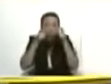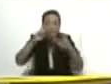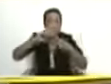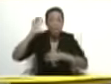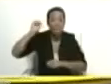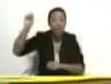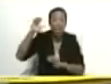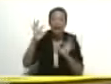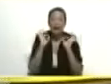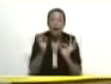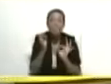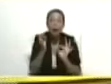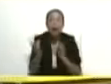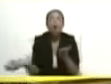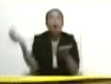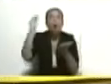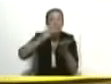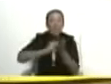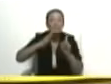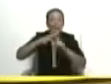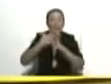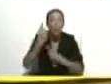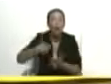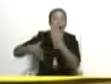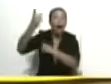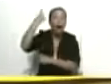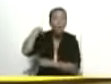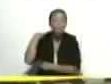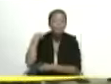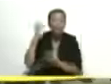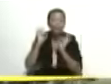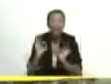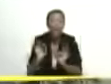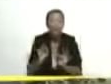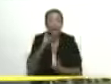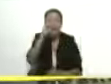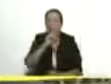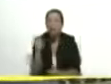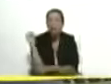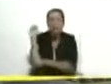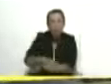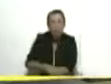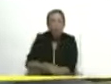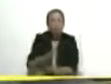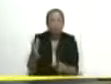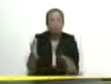patria jamás vuelva a pasar circunstancias como las que pasó en aquella derrota